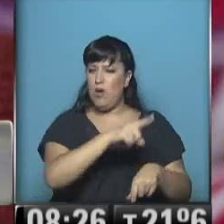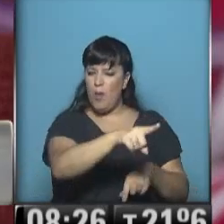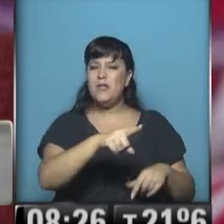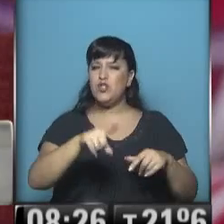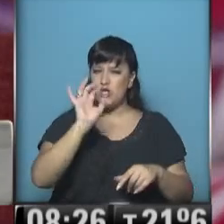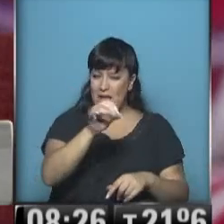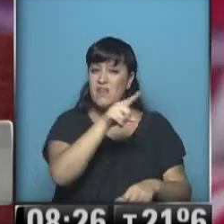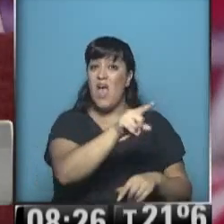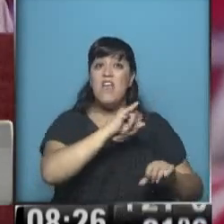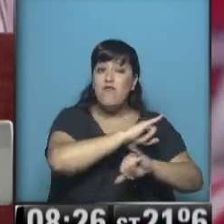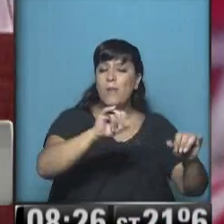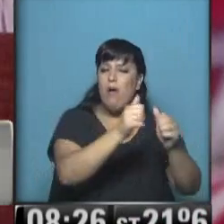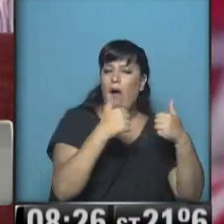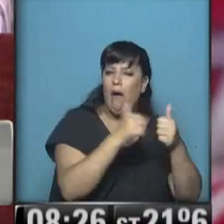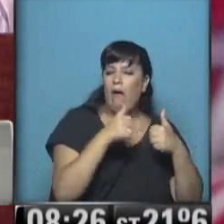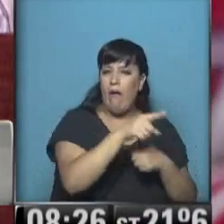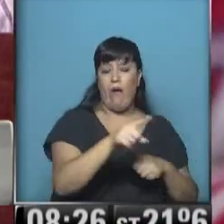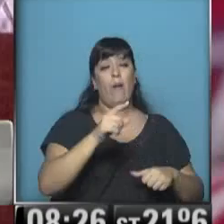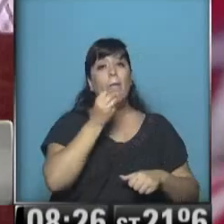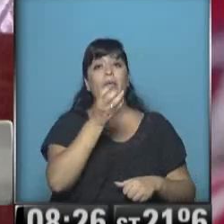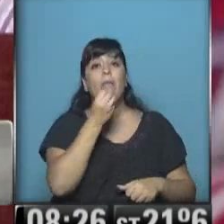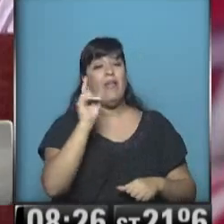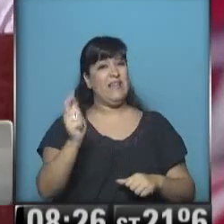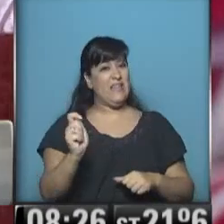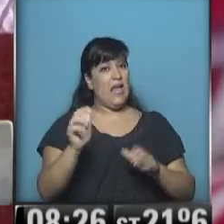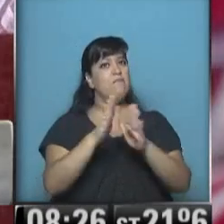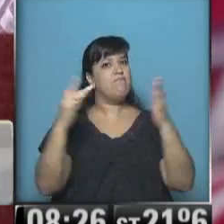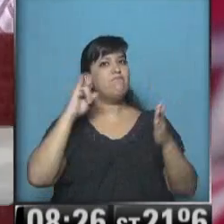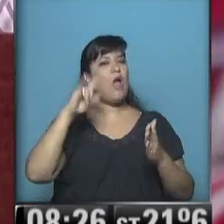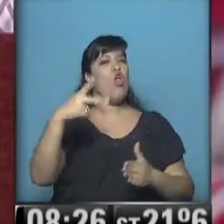oculta la información revelada por la revista durante más de dos meses.